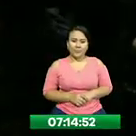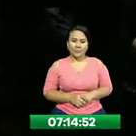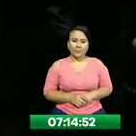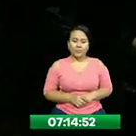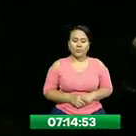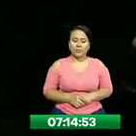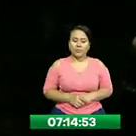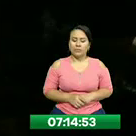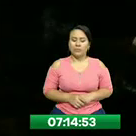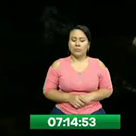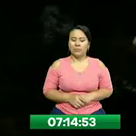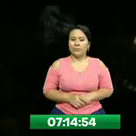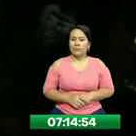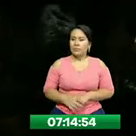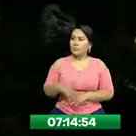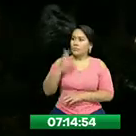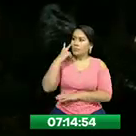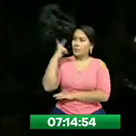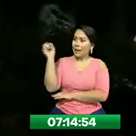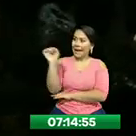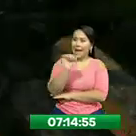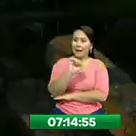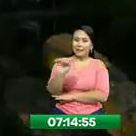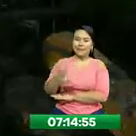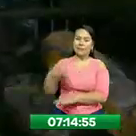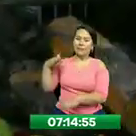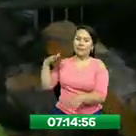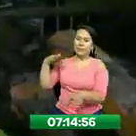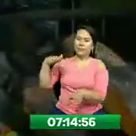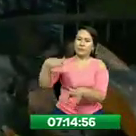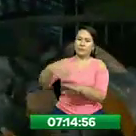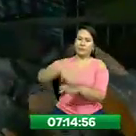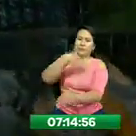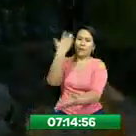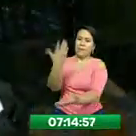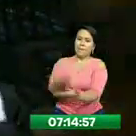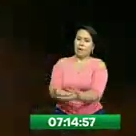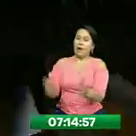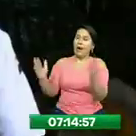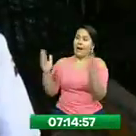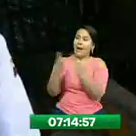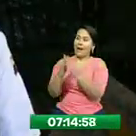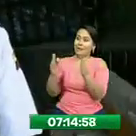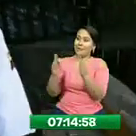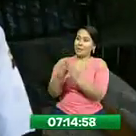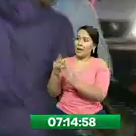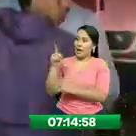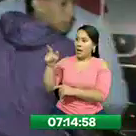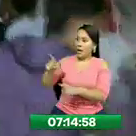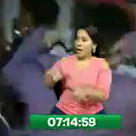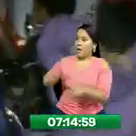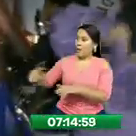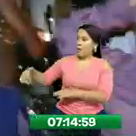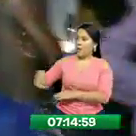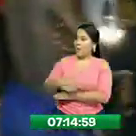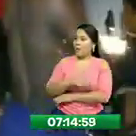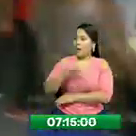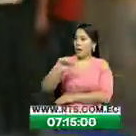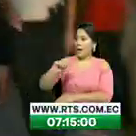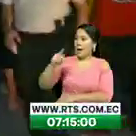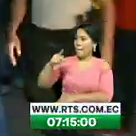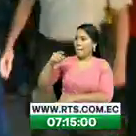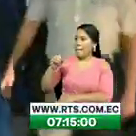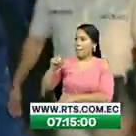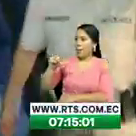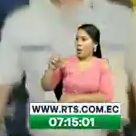Se trata de un camión que tras perder pista se estrelló contra una vivienda ubicada en la ciudadela Apolo, en